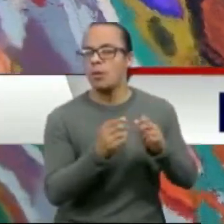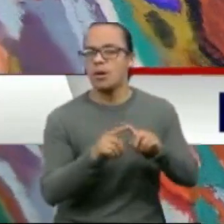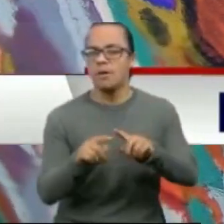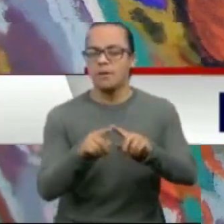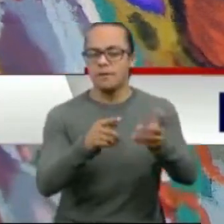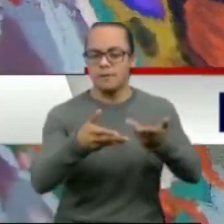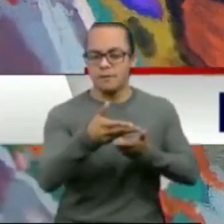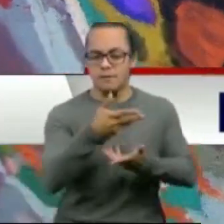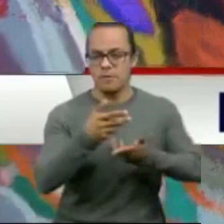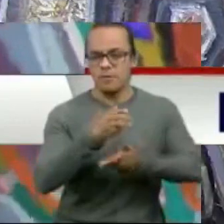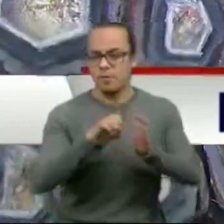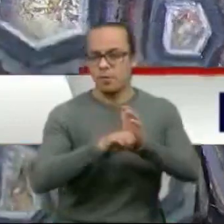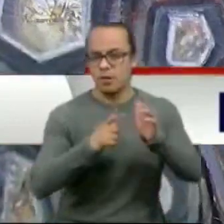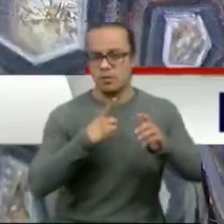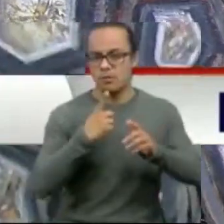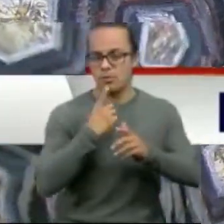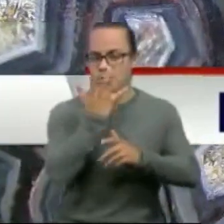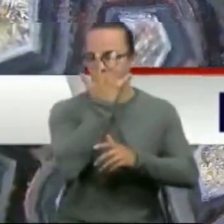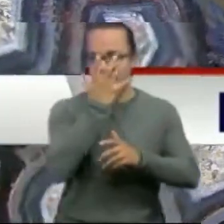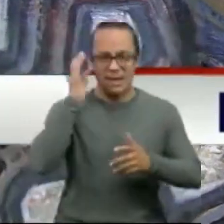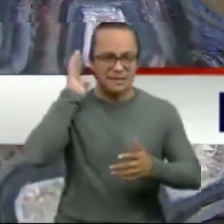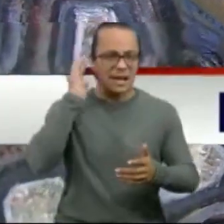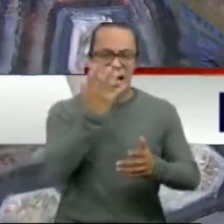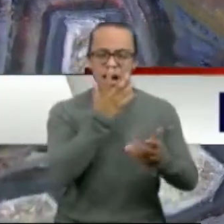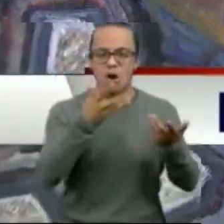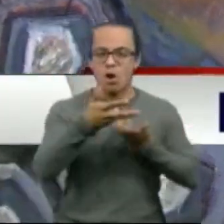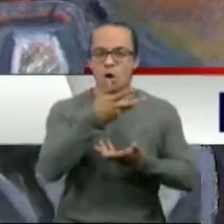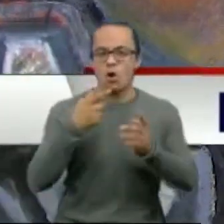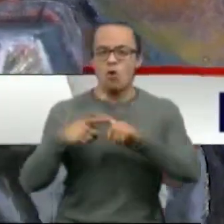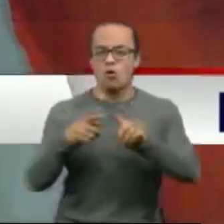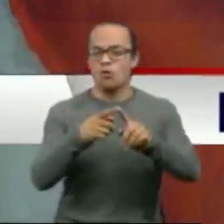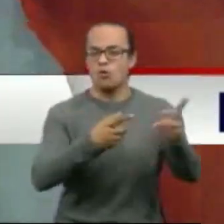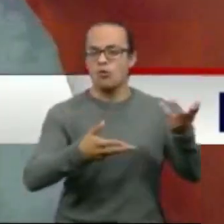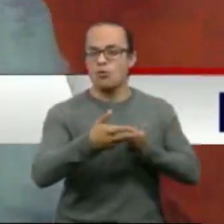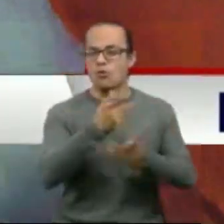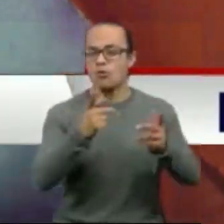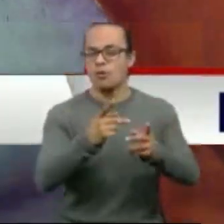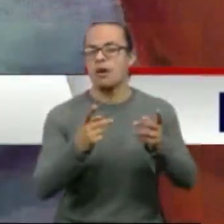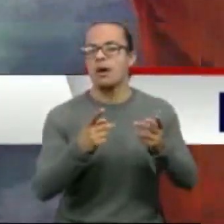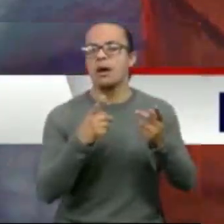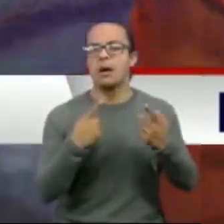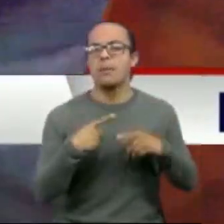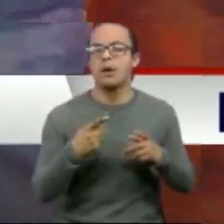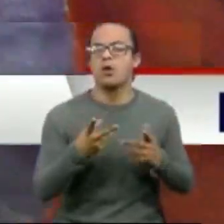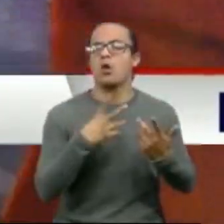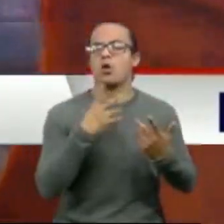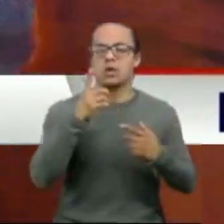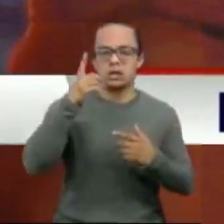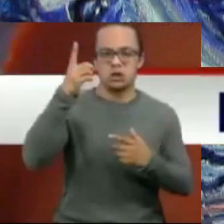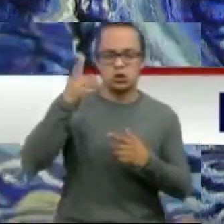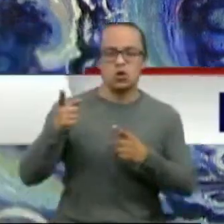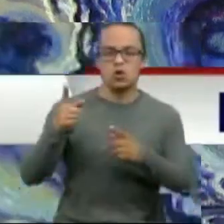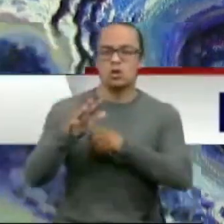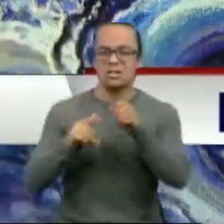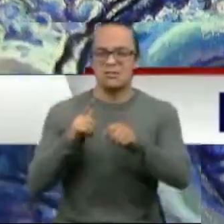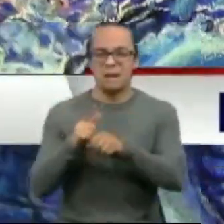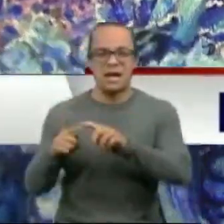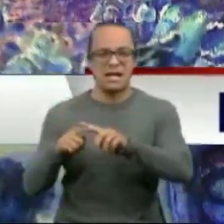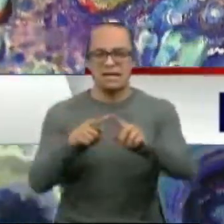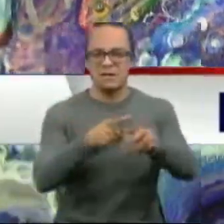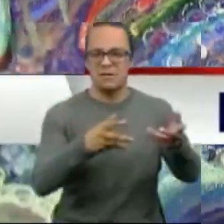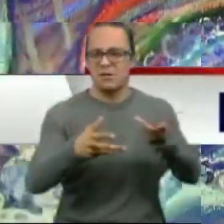oculto bajo máscaras, escenarios donde dioses, hombres, nahuales, bestias y seres mitológicos habitan en recónditos